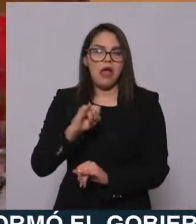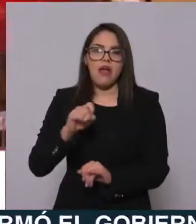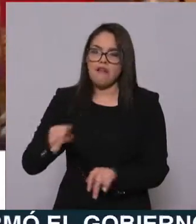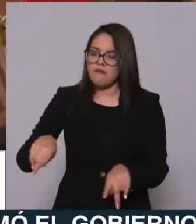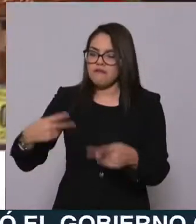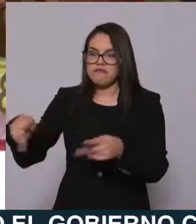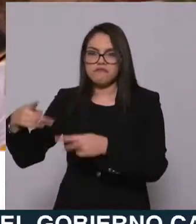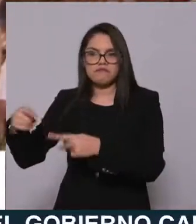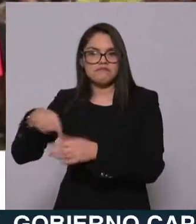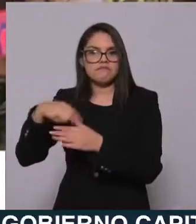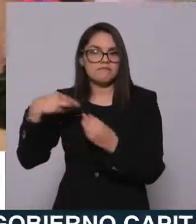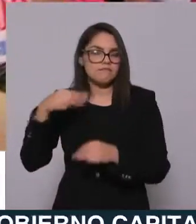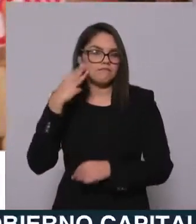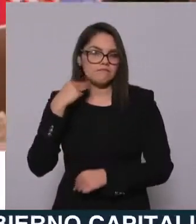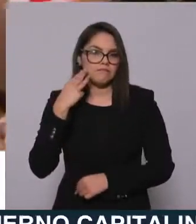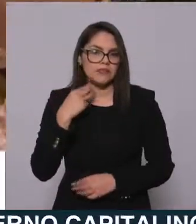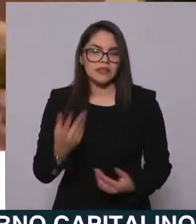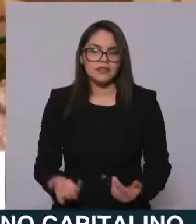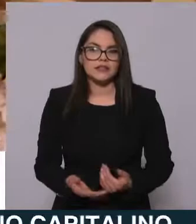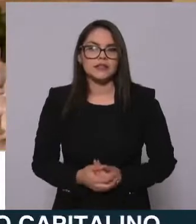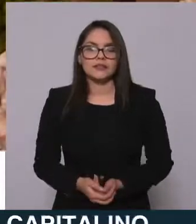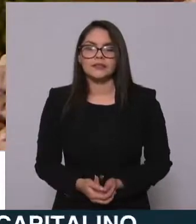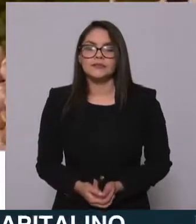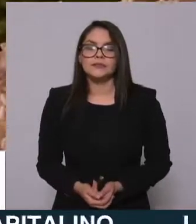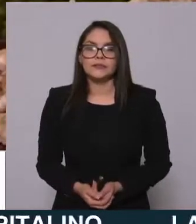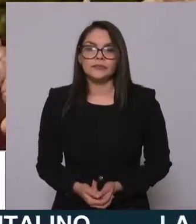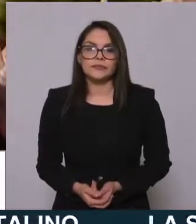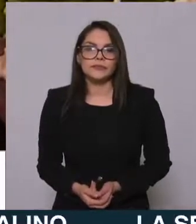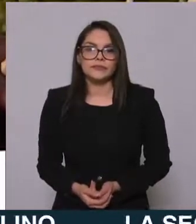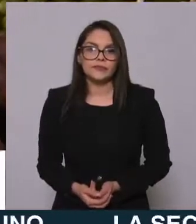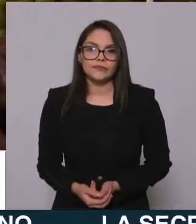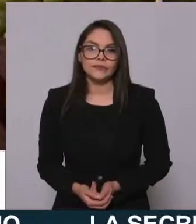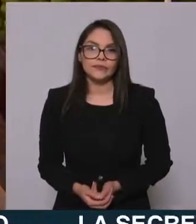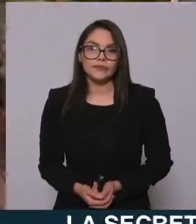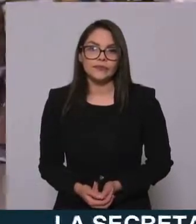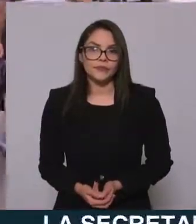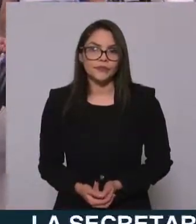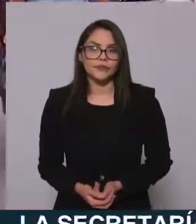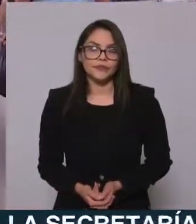Con imágenes de Jorge Barajas y edición de Luis Manuel Mendoza, Víctor Diego, 21 Noticias.